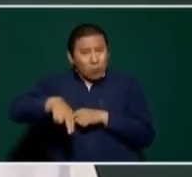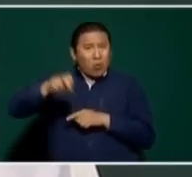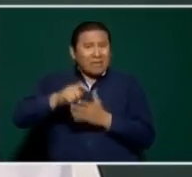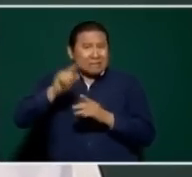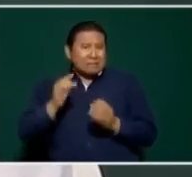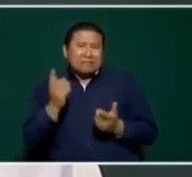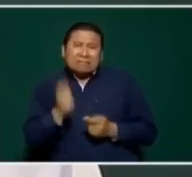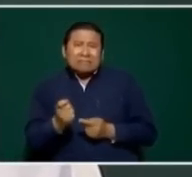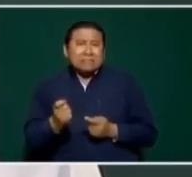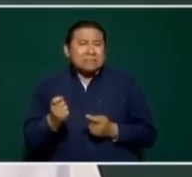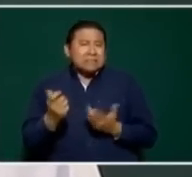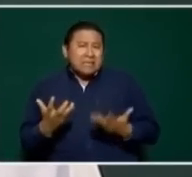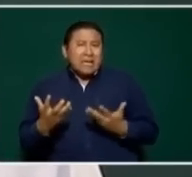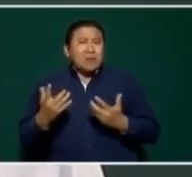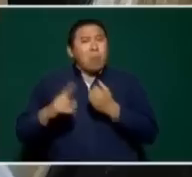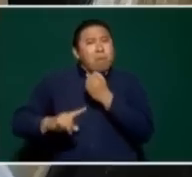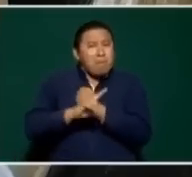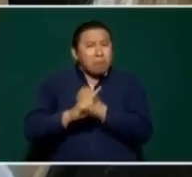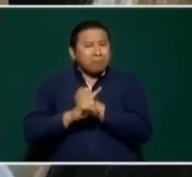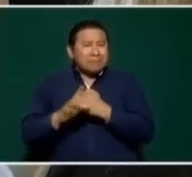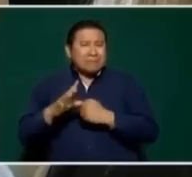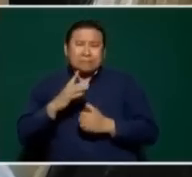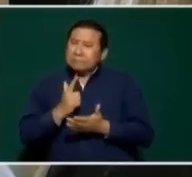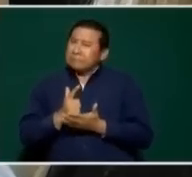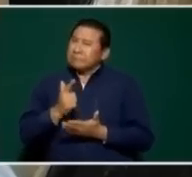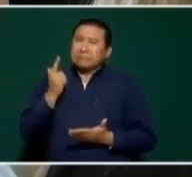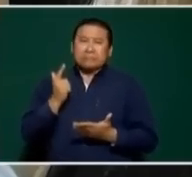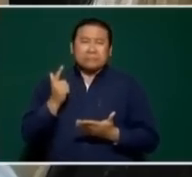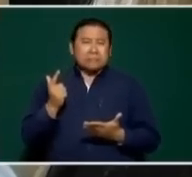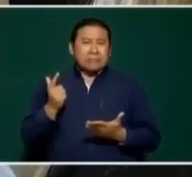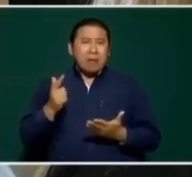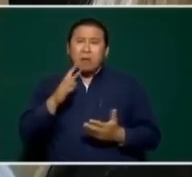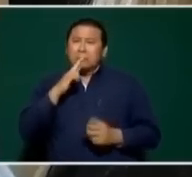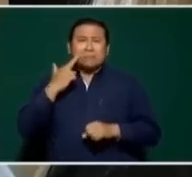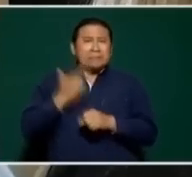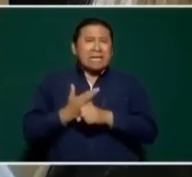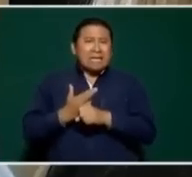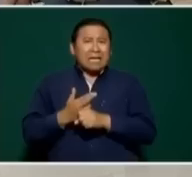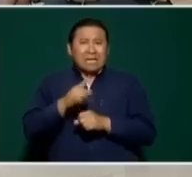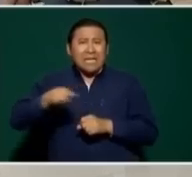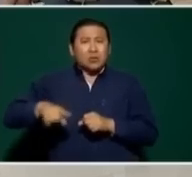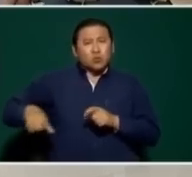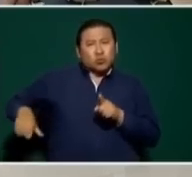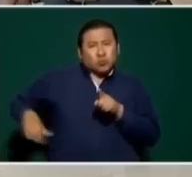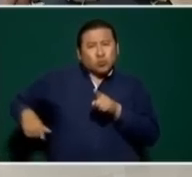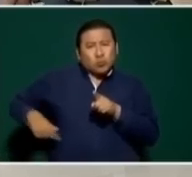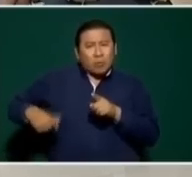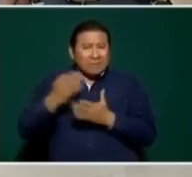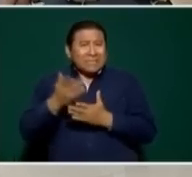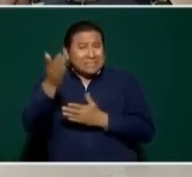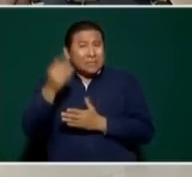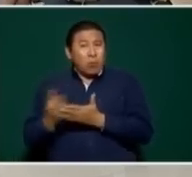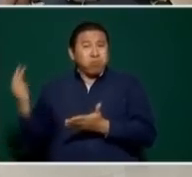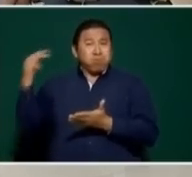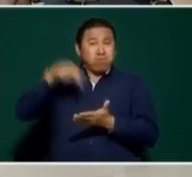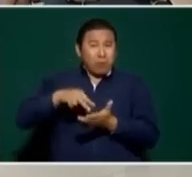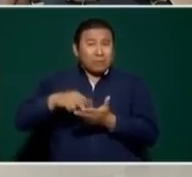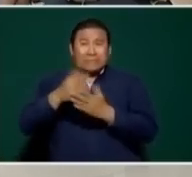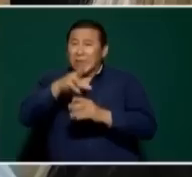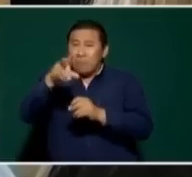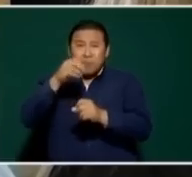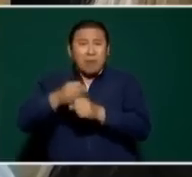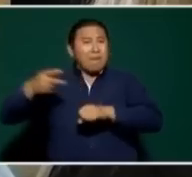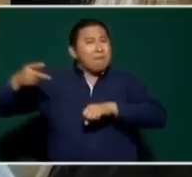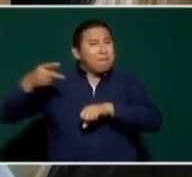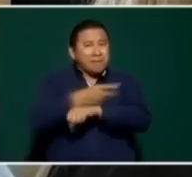Es decir, hay una situación realmente grave, y muchos responsabilizan aquí a su gobierno, desde que usted asumió, de todo lo que